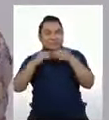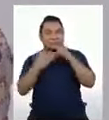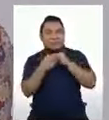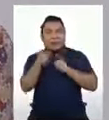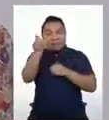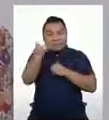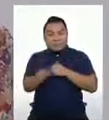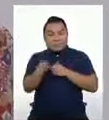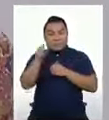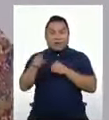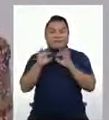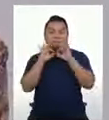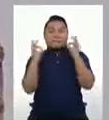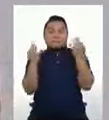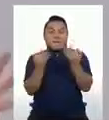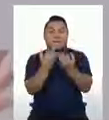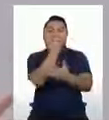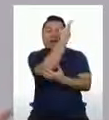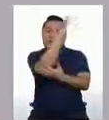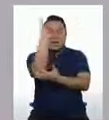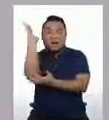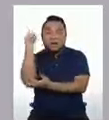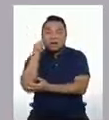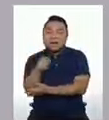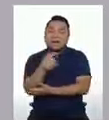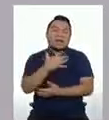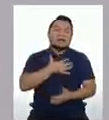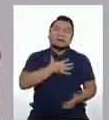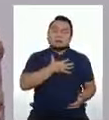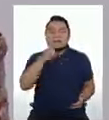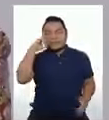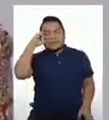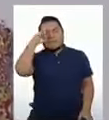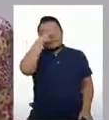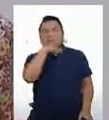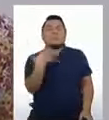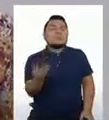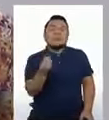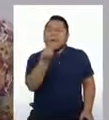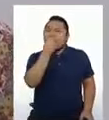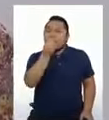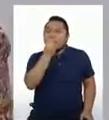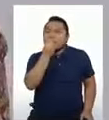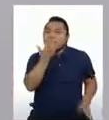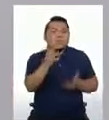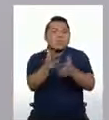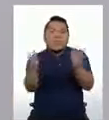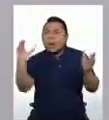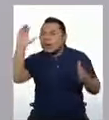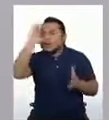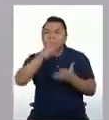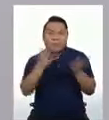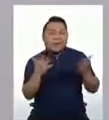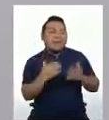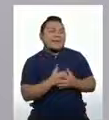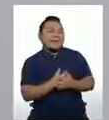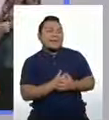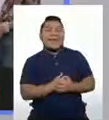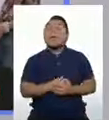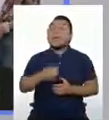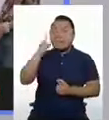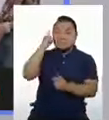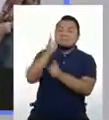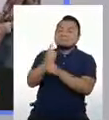eran una familia de la selva, estaban en una situación muy difícil porque no lograban encontrar comida. Muy bien,